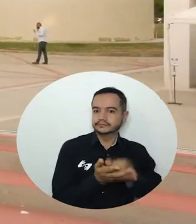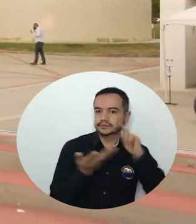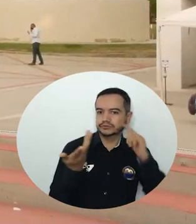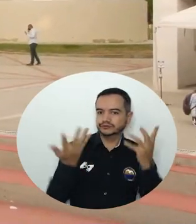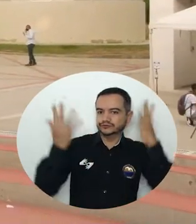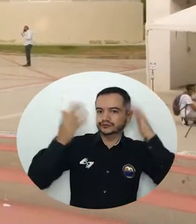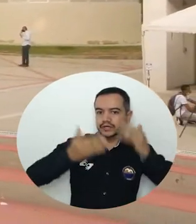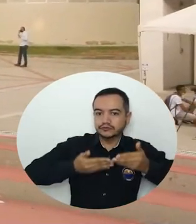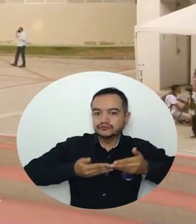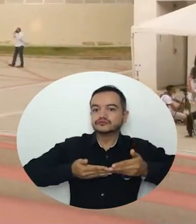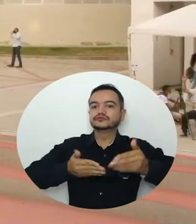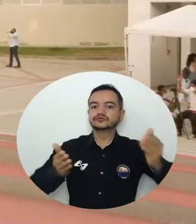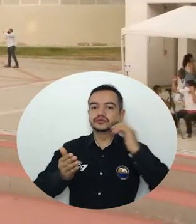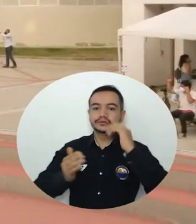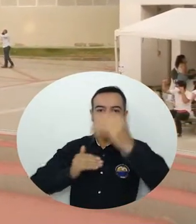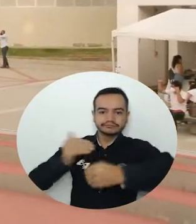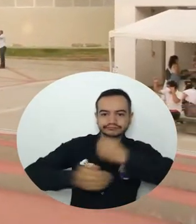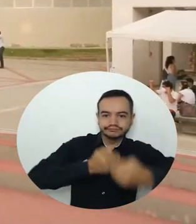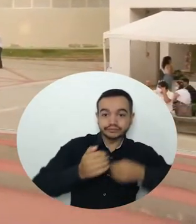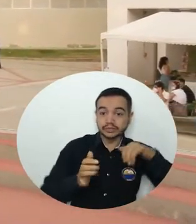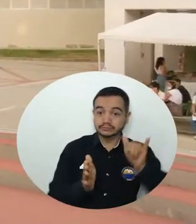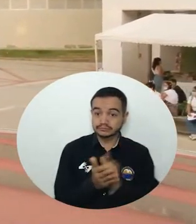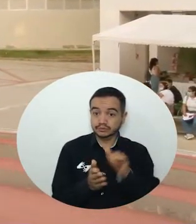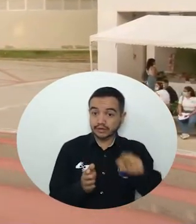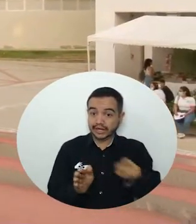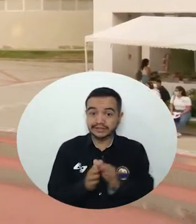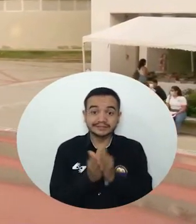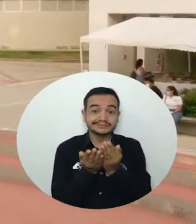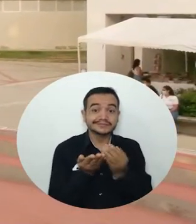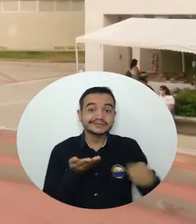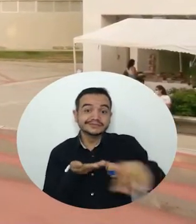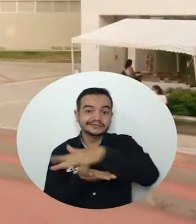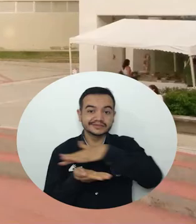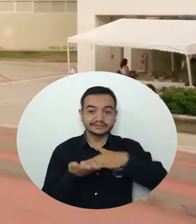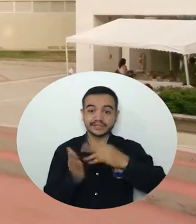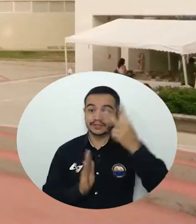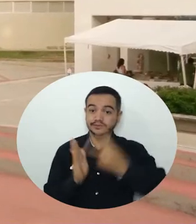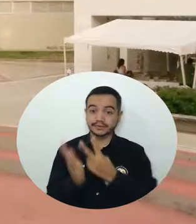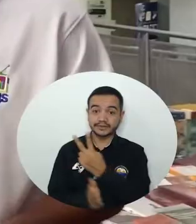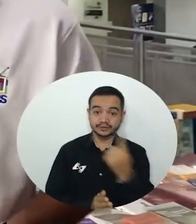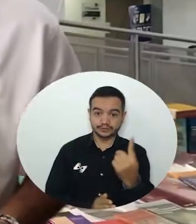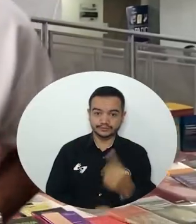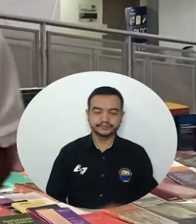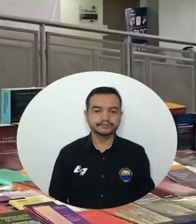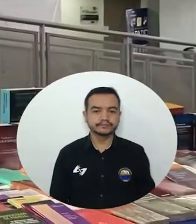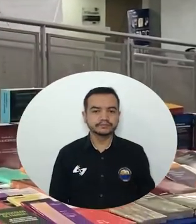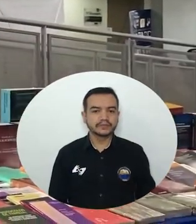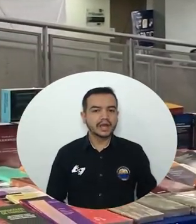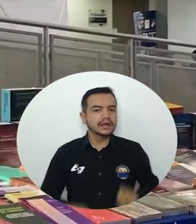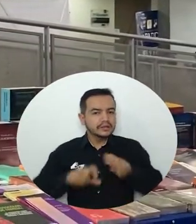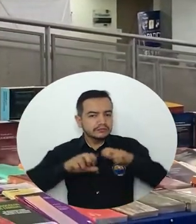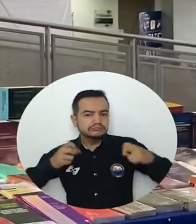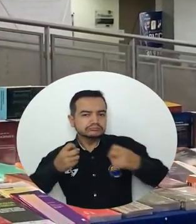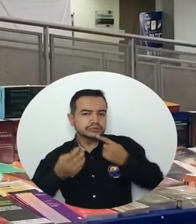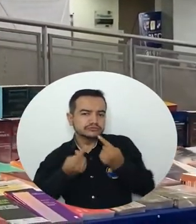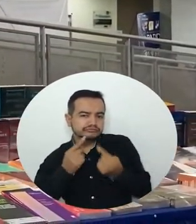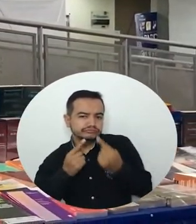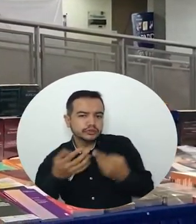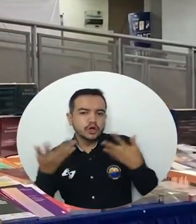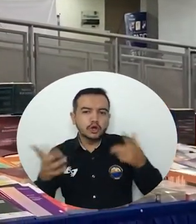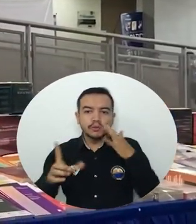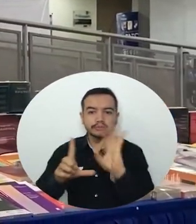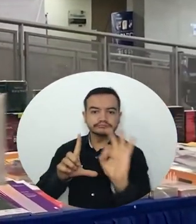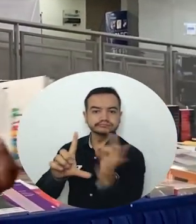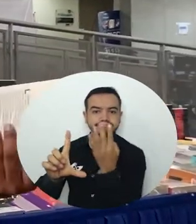Feria Internacional del Libro, las Artes y la Cultura de Santa Marta Filsmar 2021. Un conversatorio sobre temas como digitalización